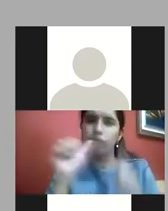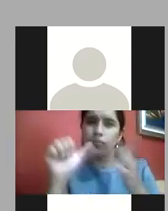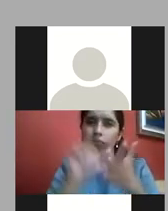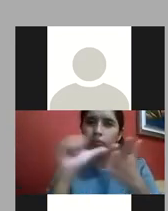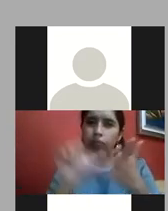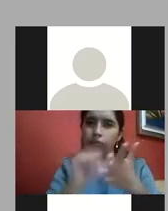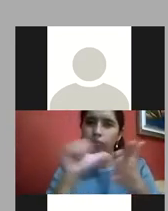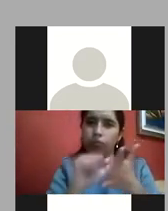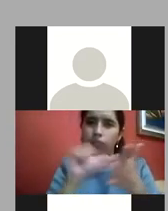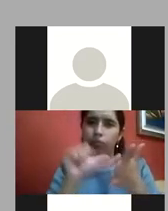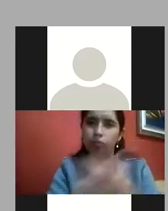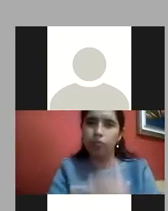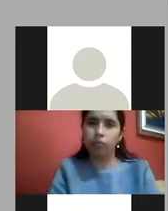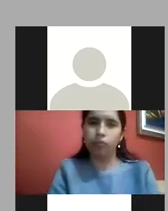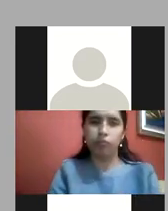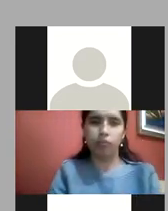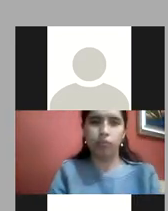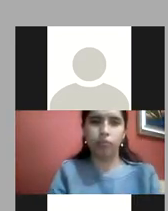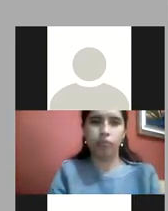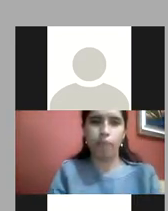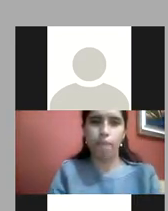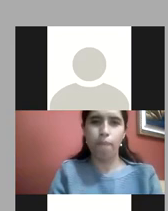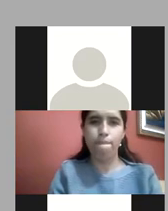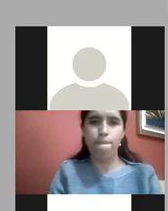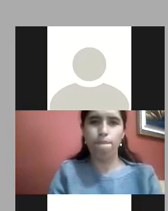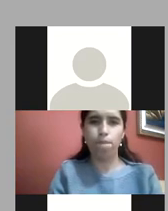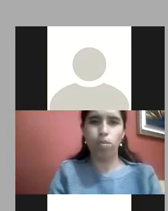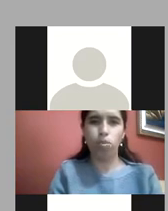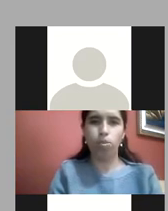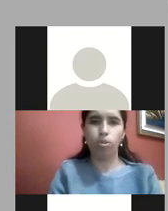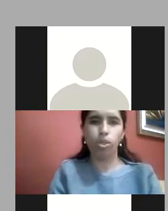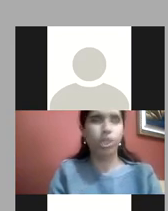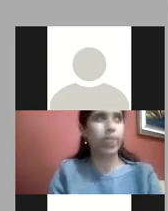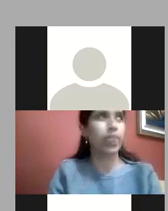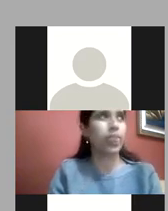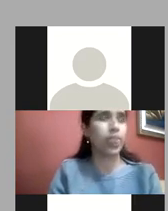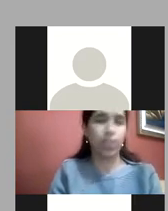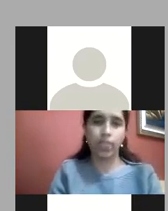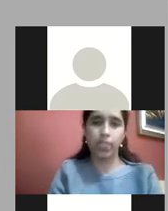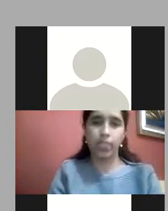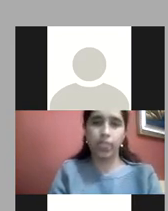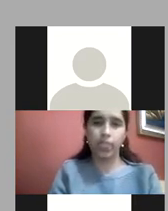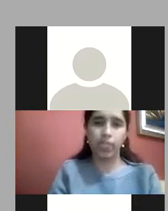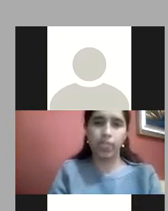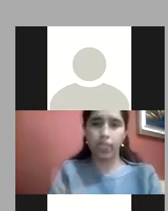de nuevo, creo que se me perdieron unos datos. A ver. Bien, pero lo voy a volver a escribir.